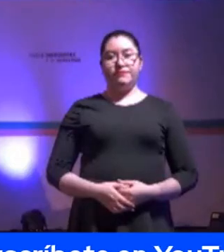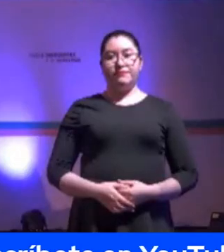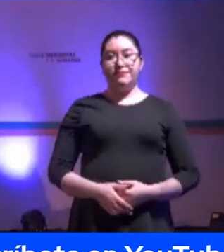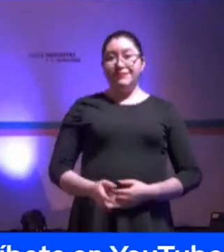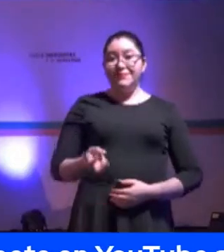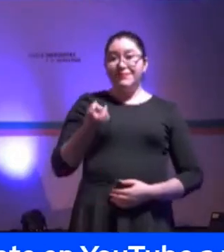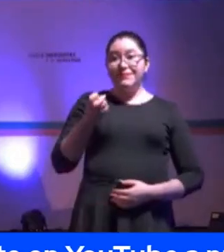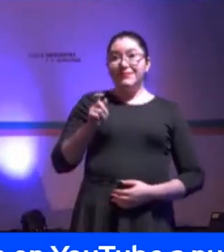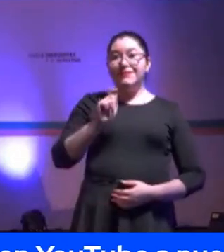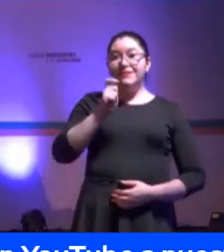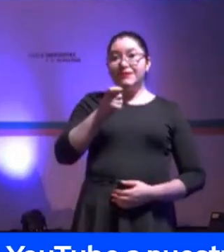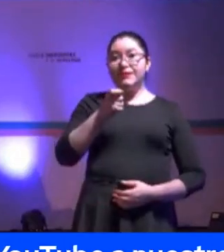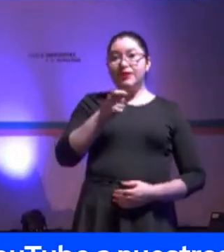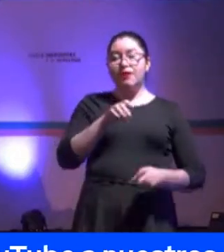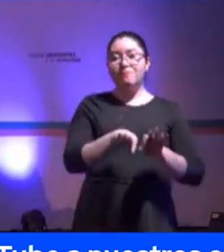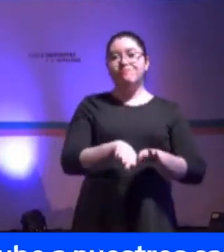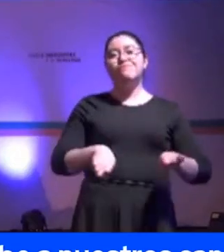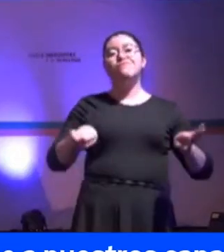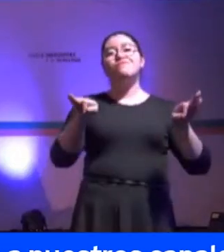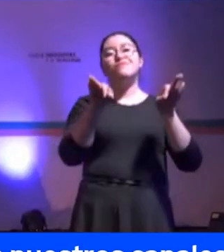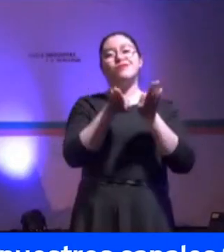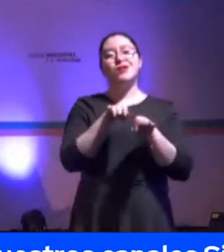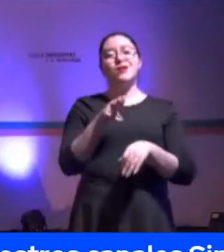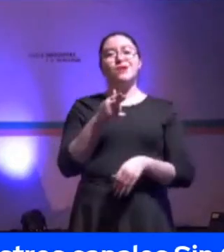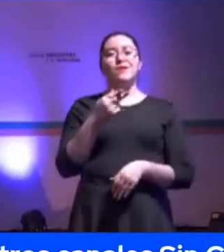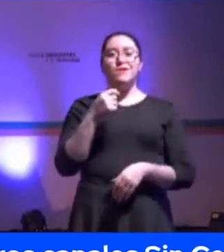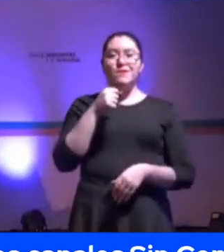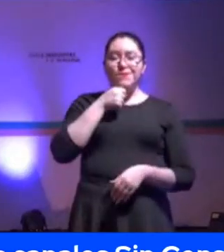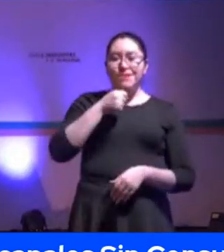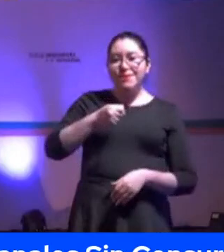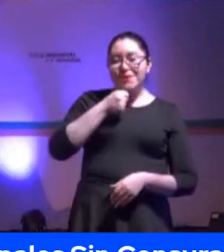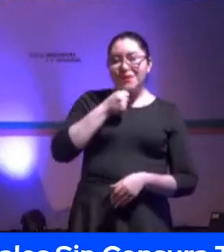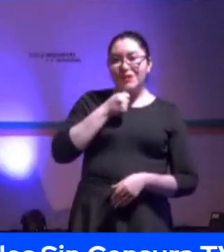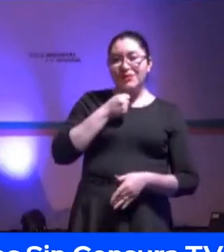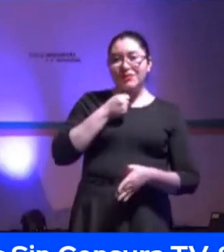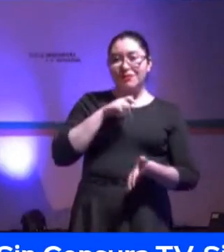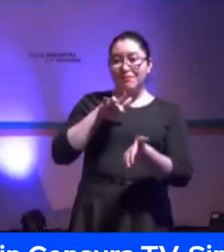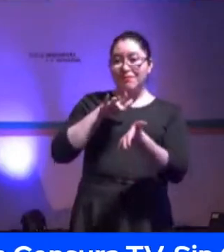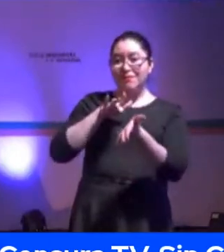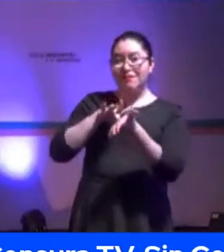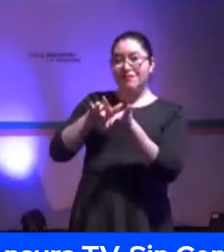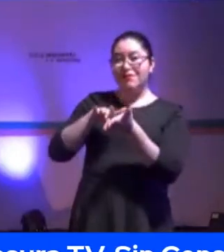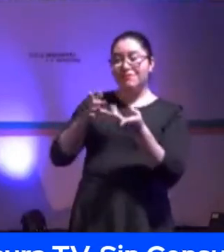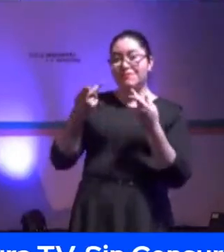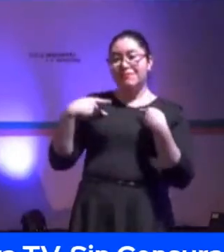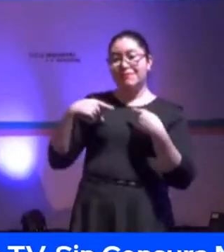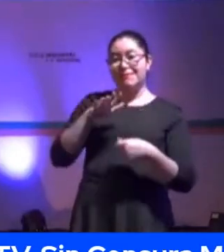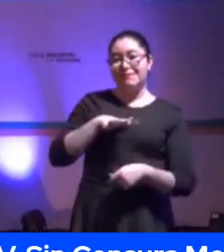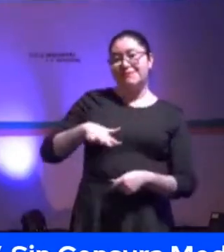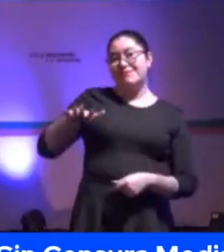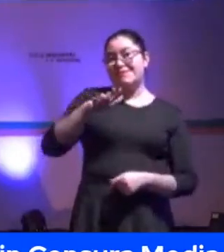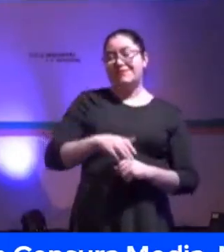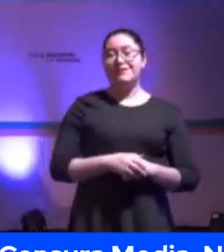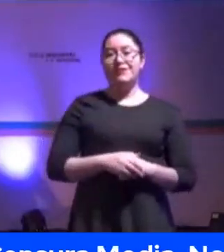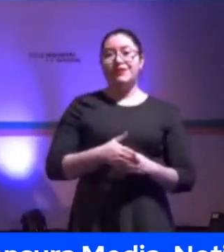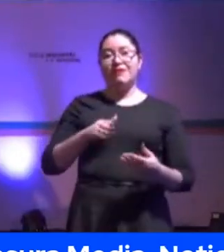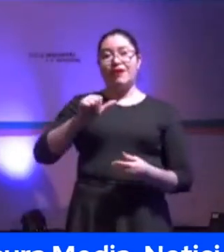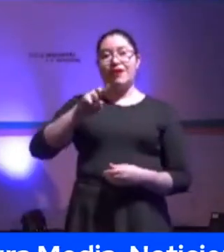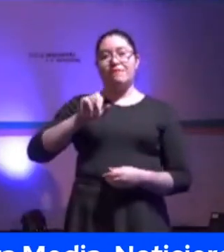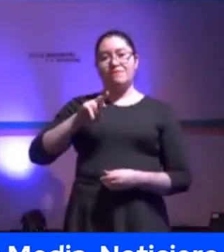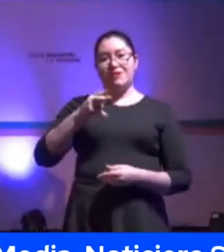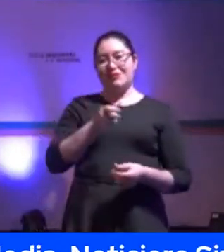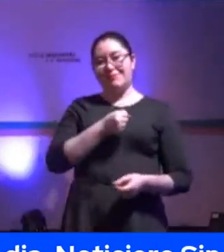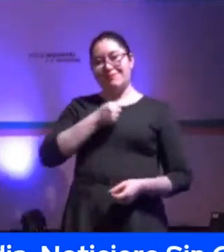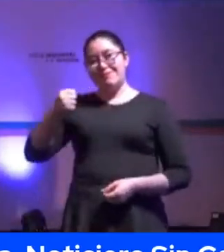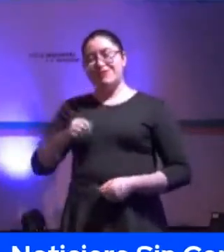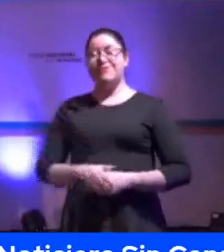Ese es el valor del periodismo, que funcione a favor de la sociedad. Le cedo la palabra a Amir Ibrahim.